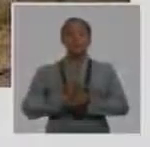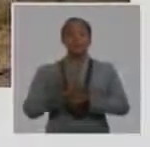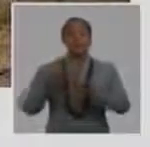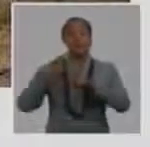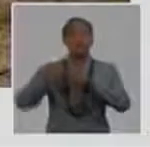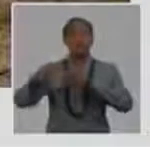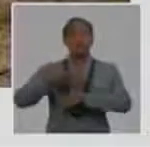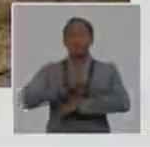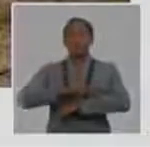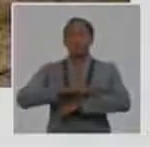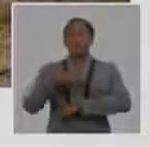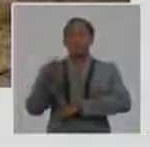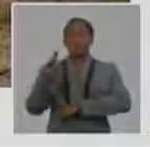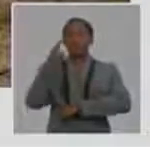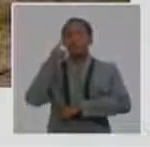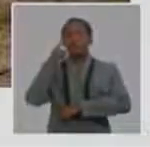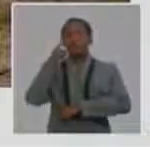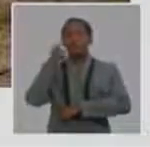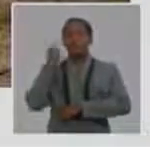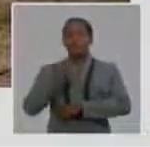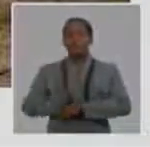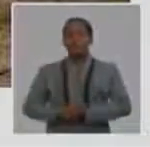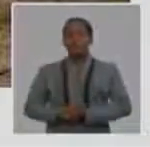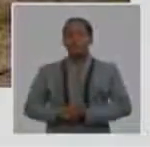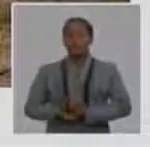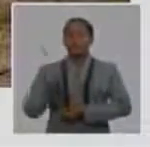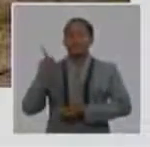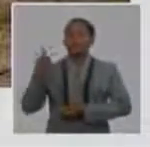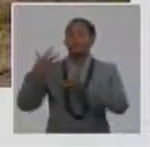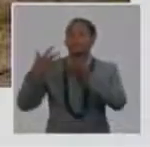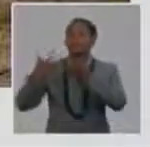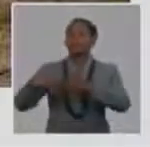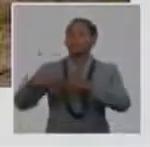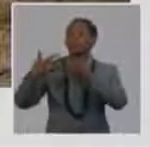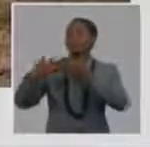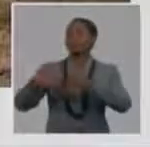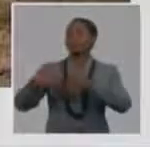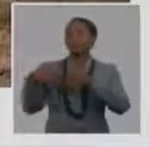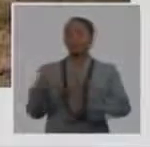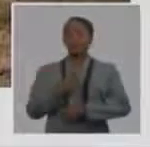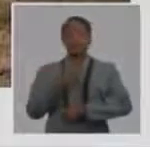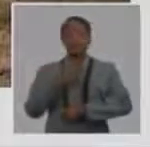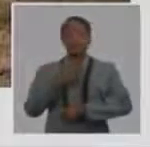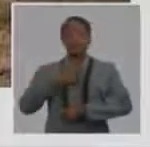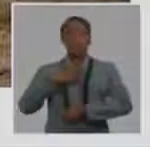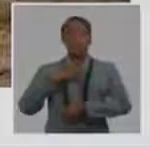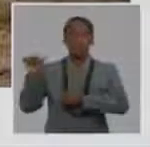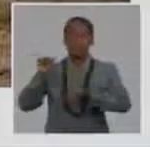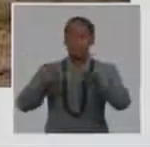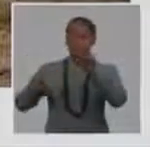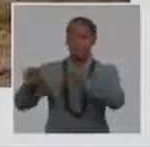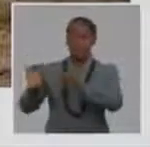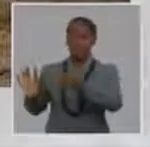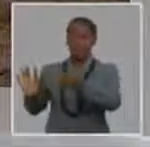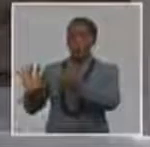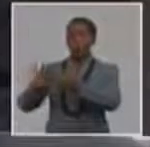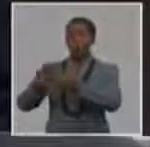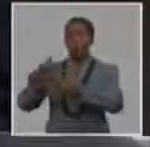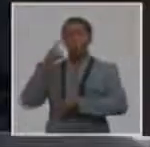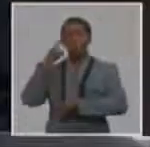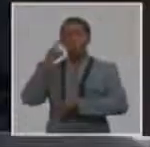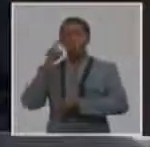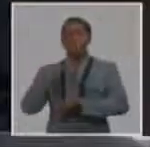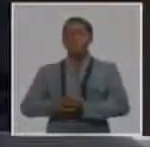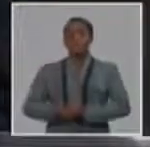Jilin, al norte de China, que uno de los productos que se producen ahí es el interferón, que se ha escuchado hablar de él bastante porque